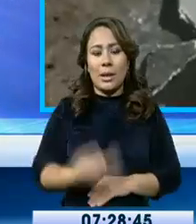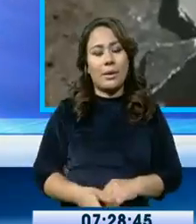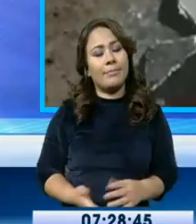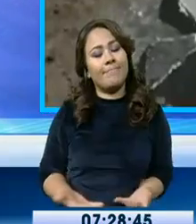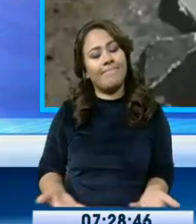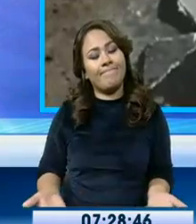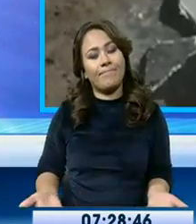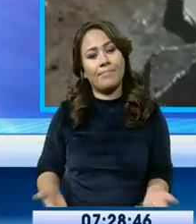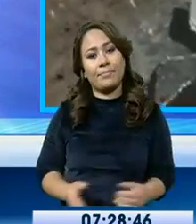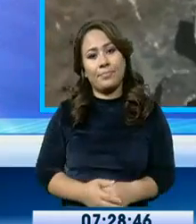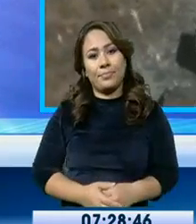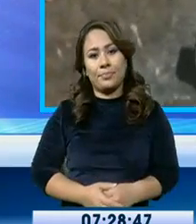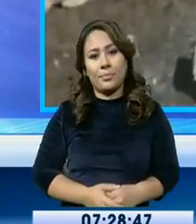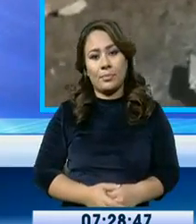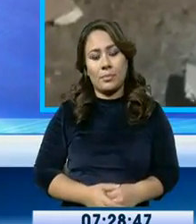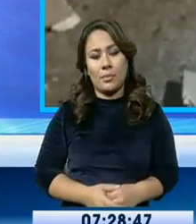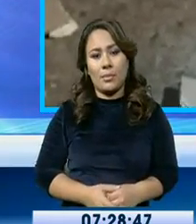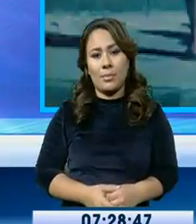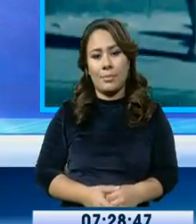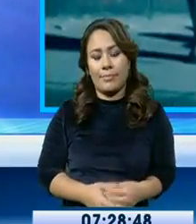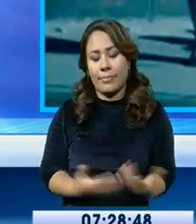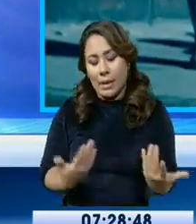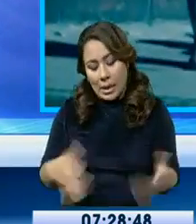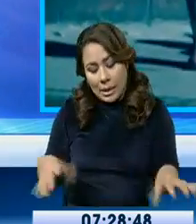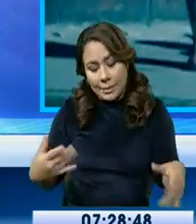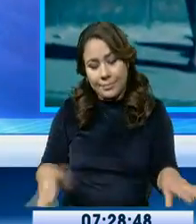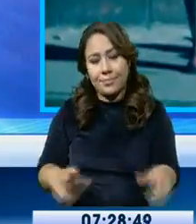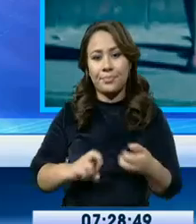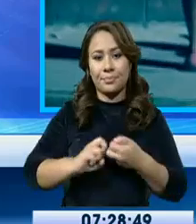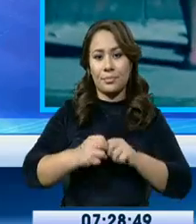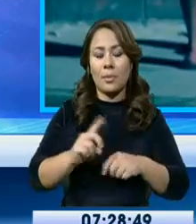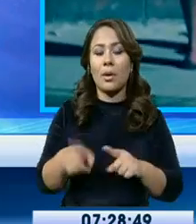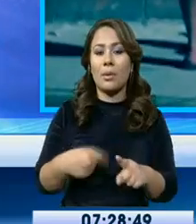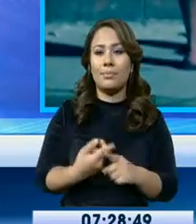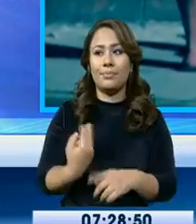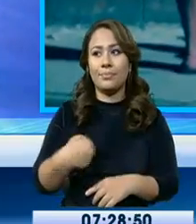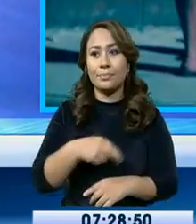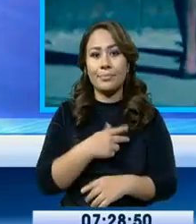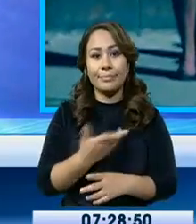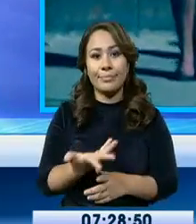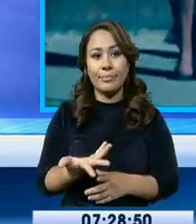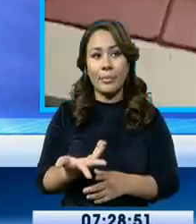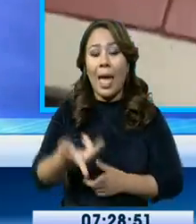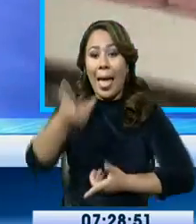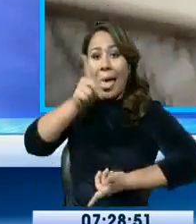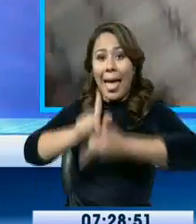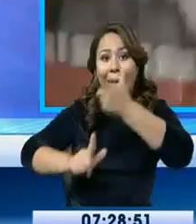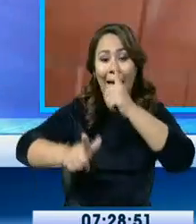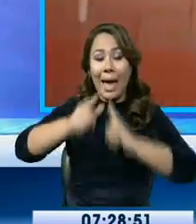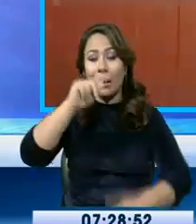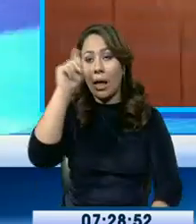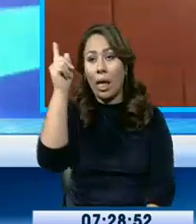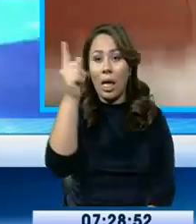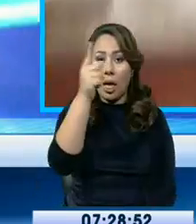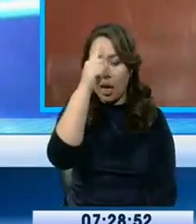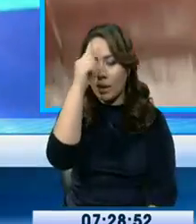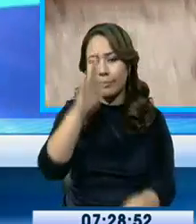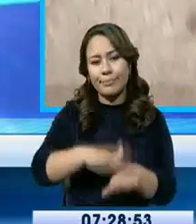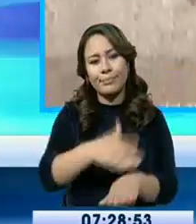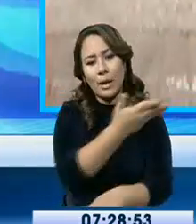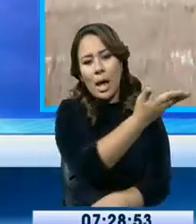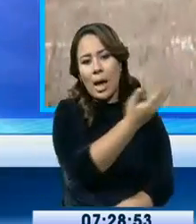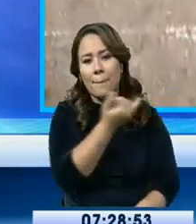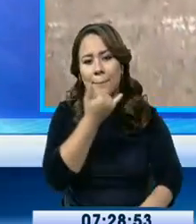caso, allí pues las consecuencias cuando nos excedemos en la bebida. Miren ustedes lo que